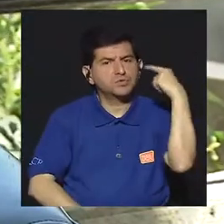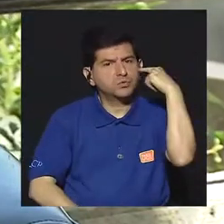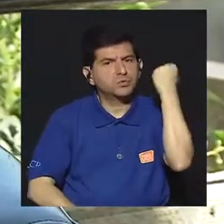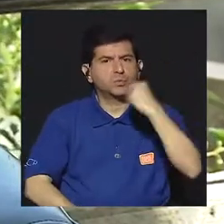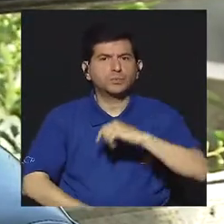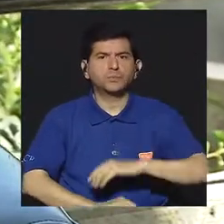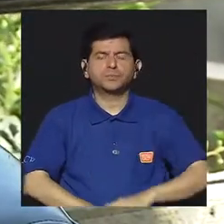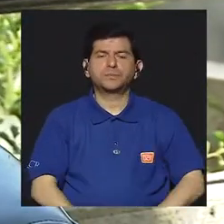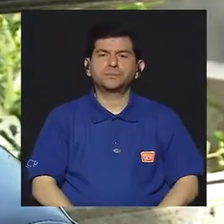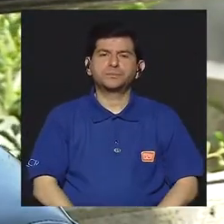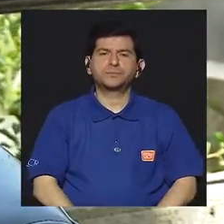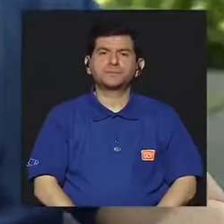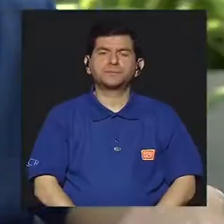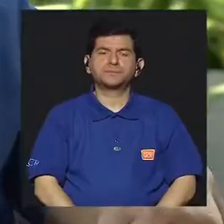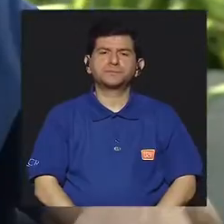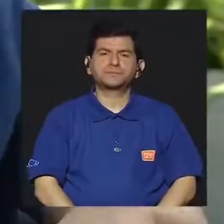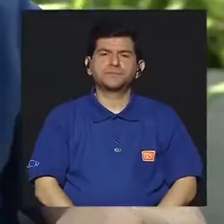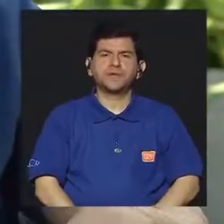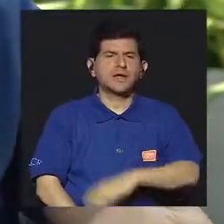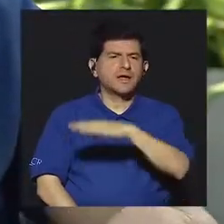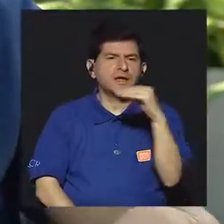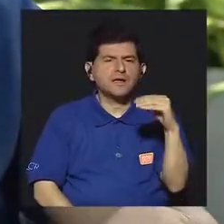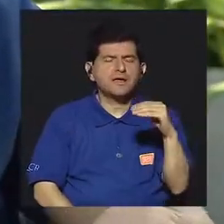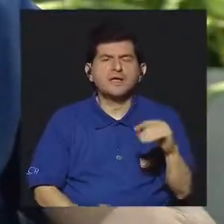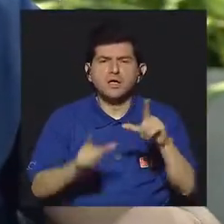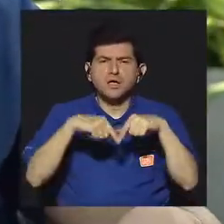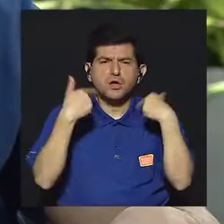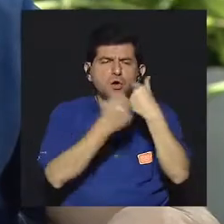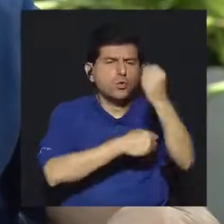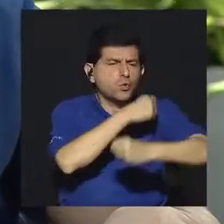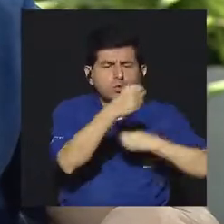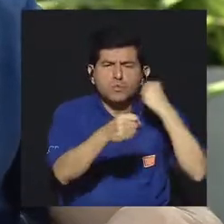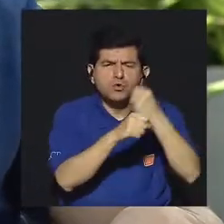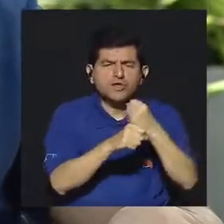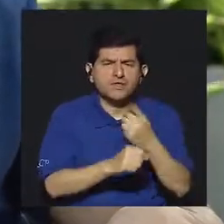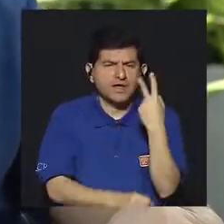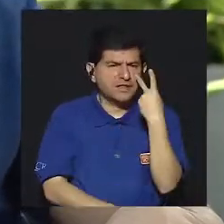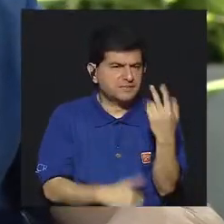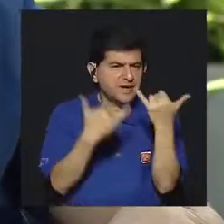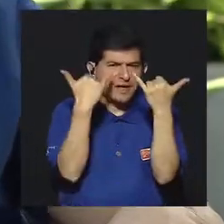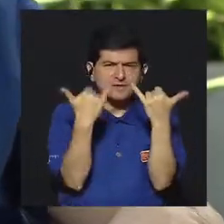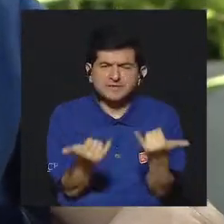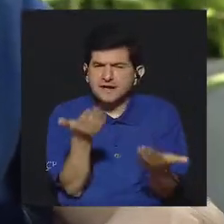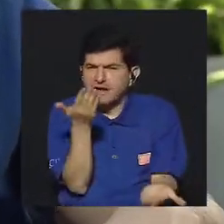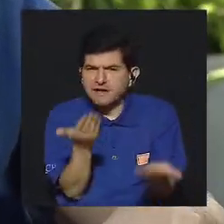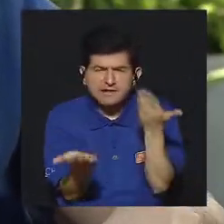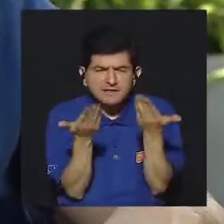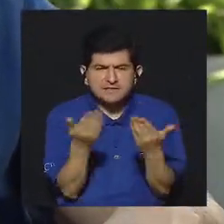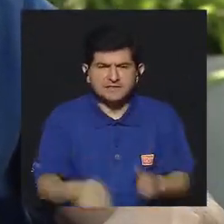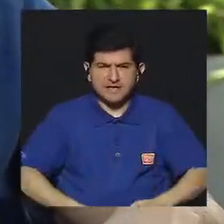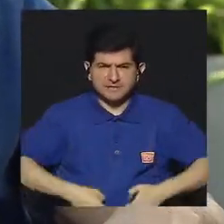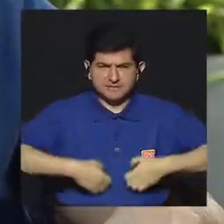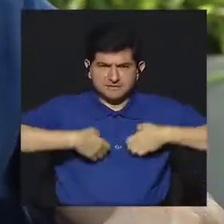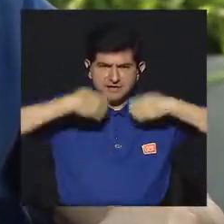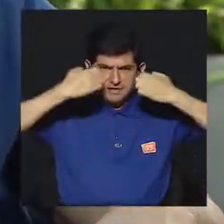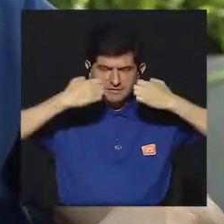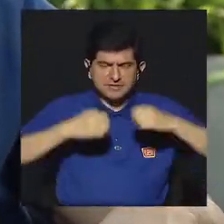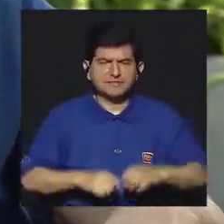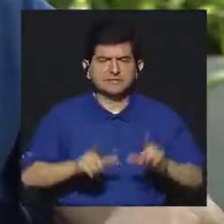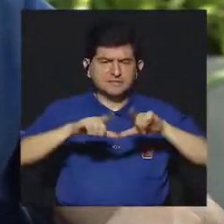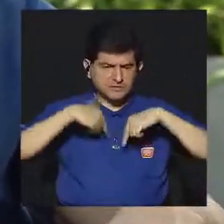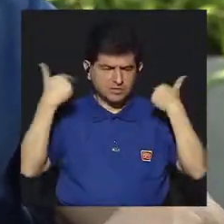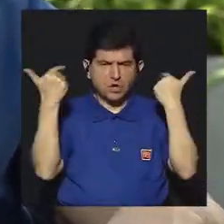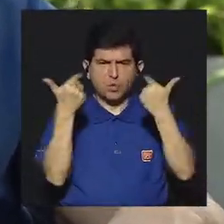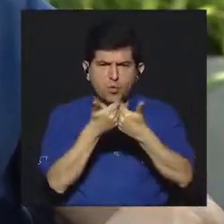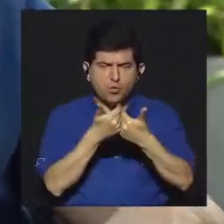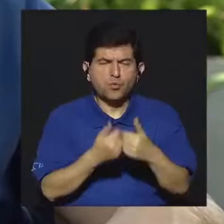afectar el oído. Dayana, y con respecto a los grupos de edad, ¿ustedes han podido ver, observar si existe un grupo